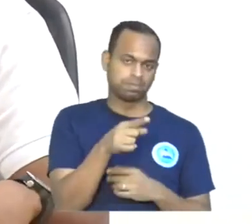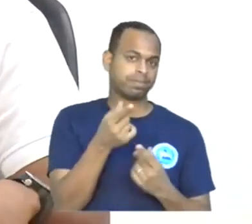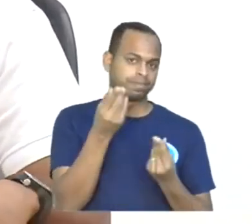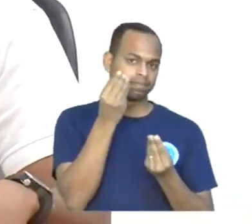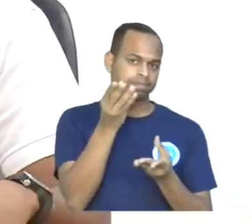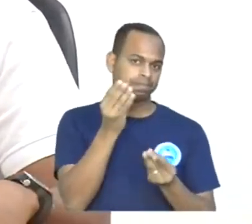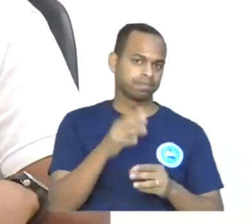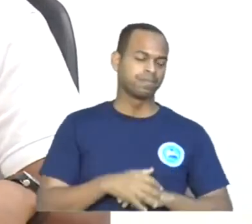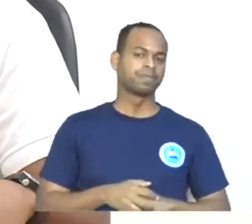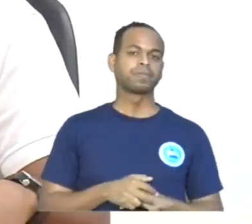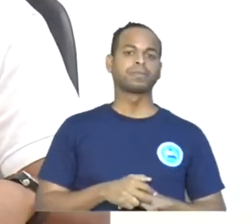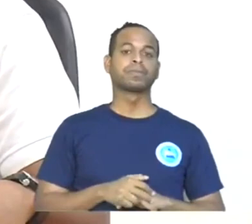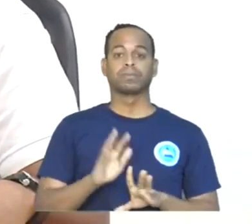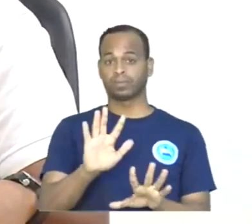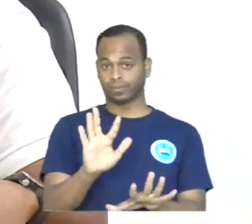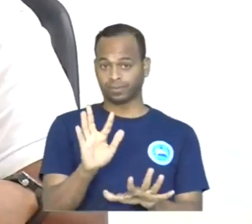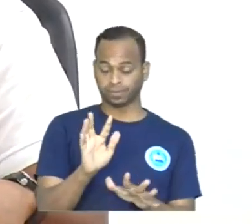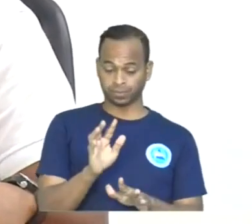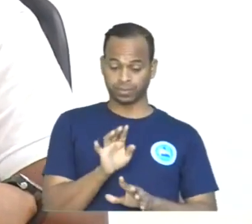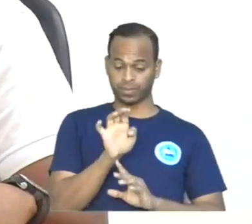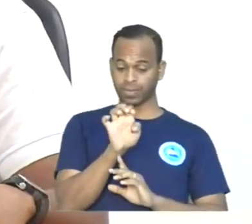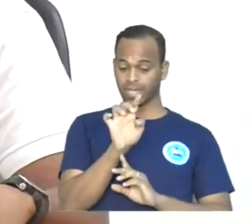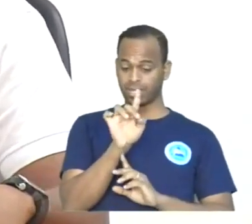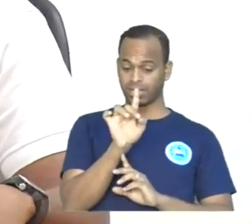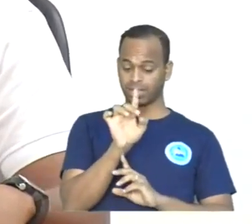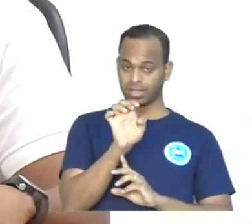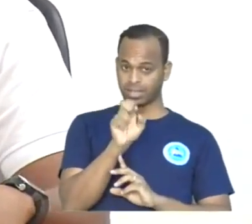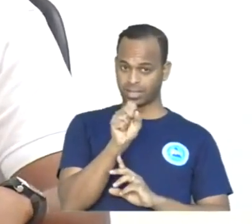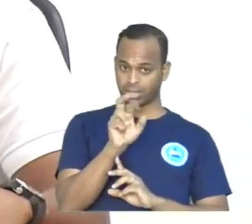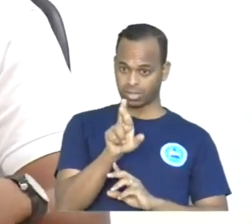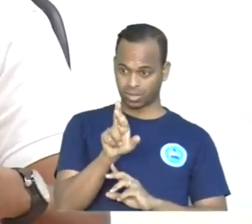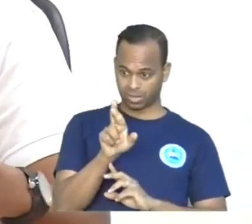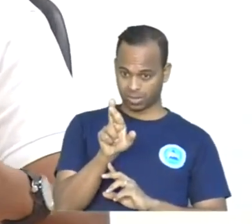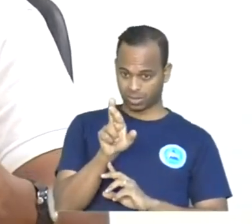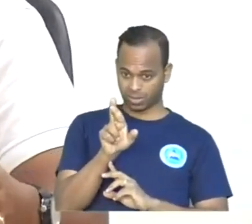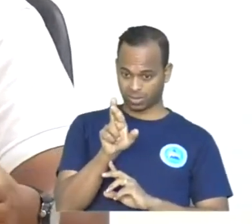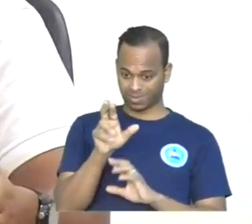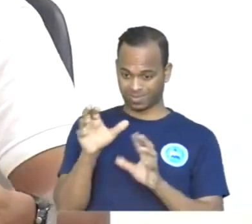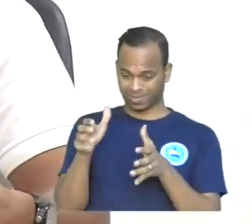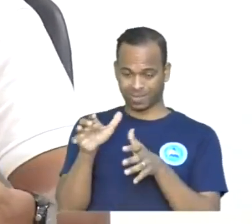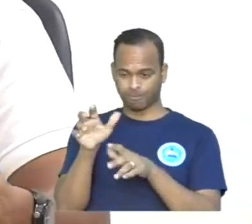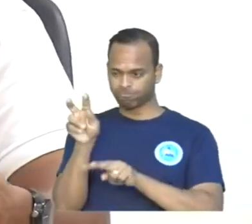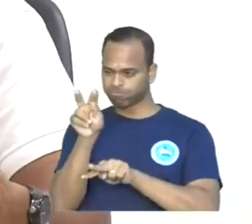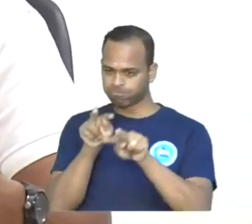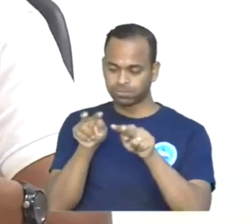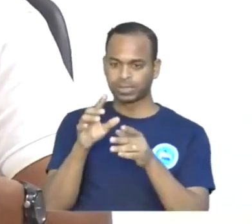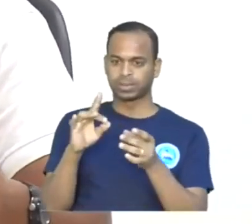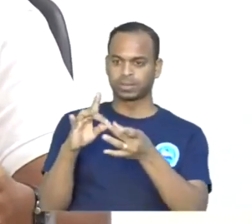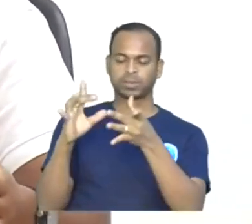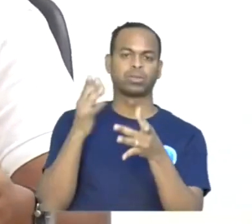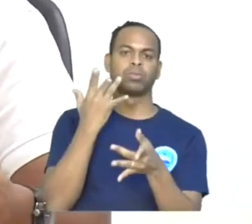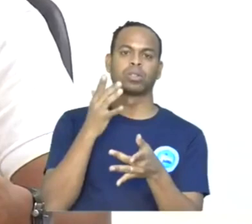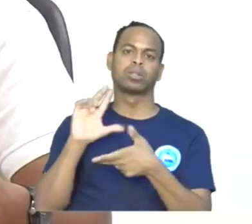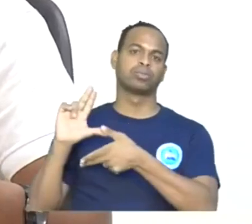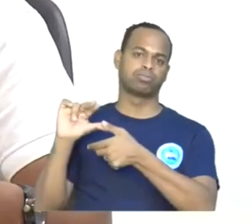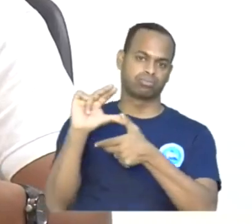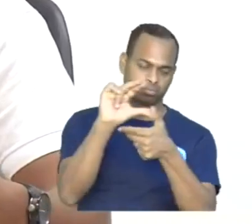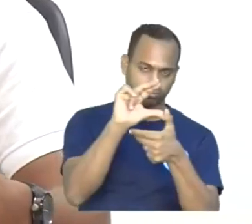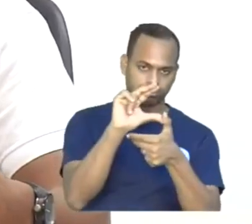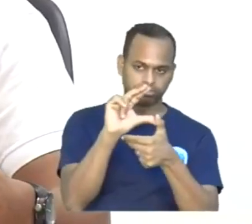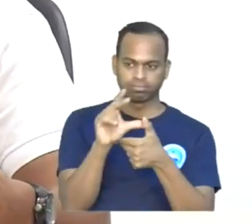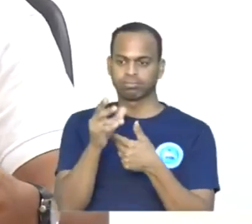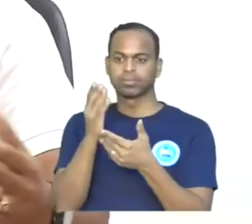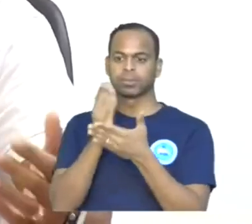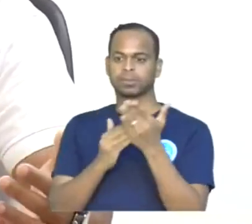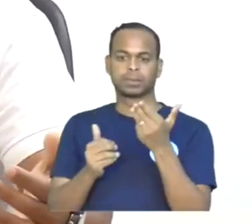distribuidoras. De parte de EDESUR no se tiene... Los circuitos que están fuera es mediante el paso de la tormenta, que se